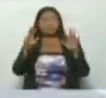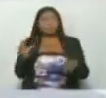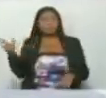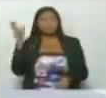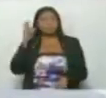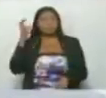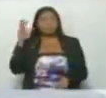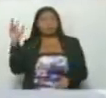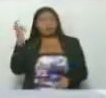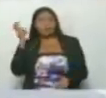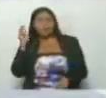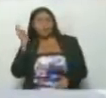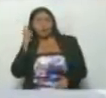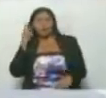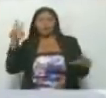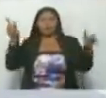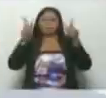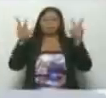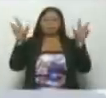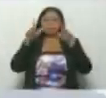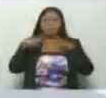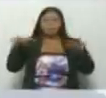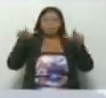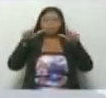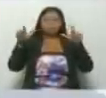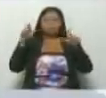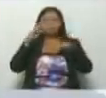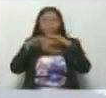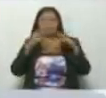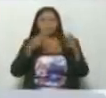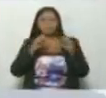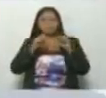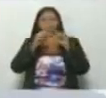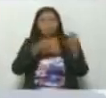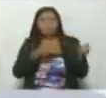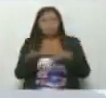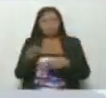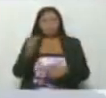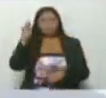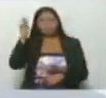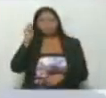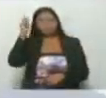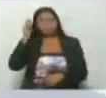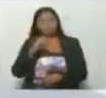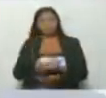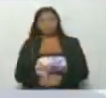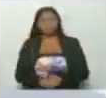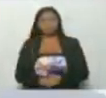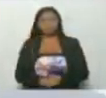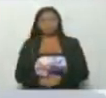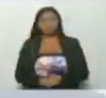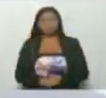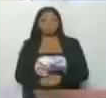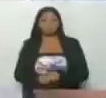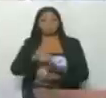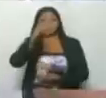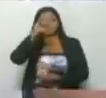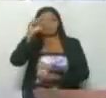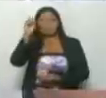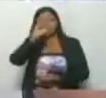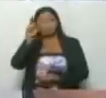escucha por radio y se ve por televisión al aire contigo continuamos con nuestro invitado se trata del diputado que sumaría